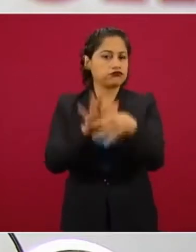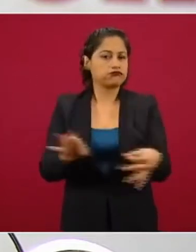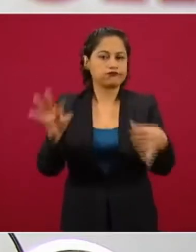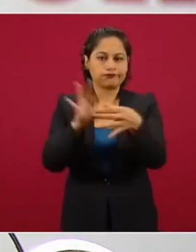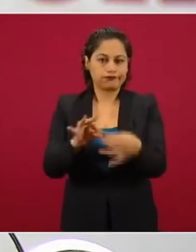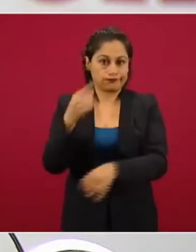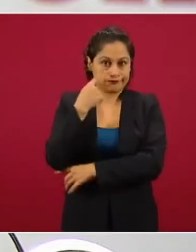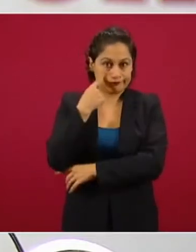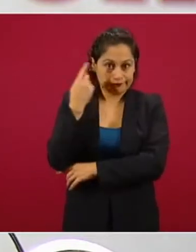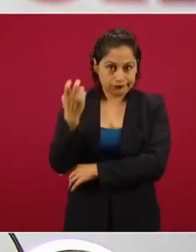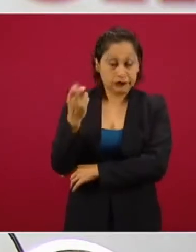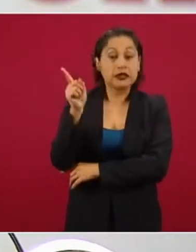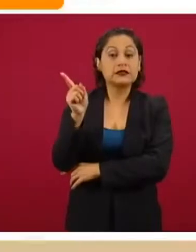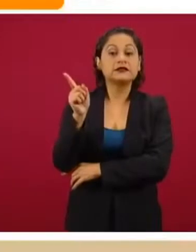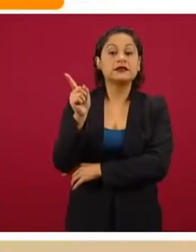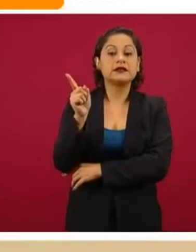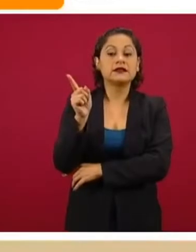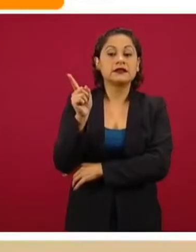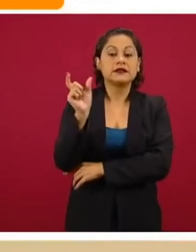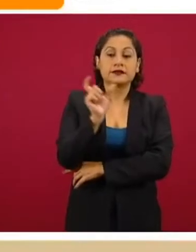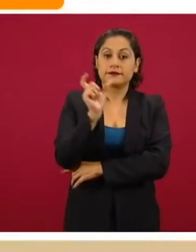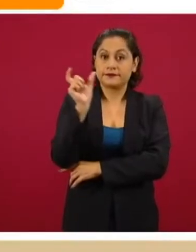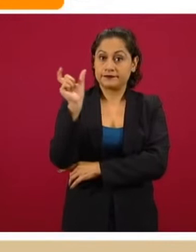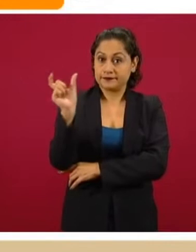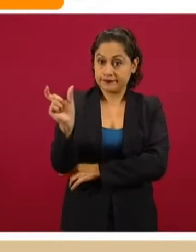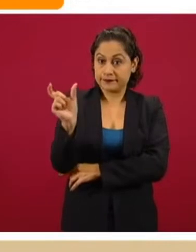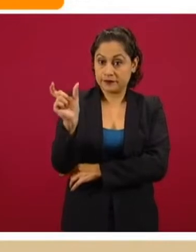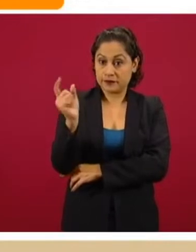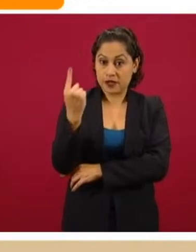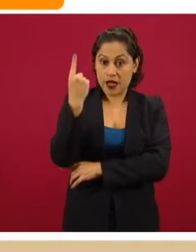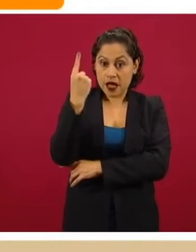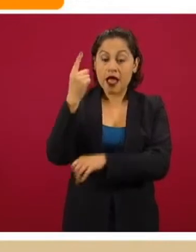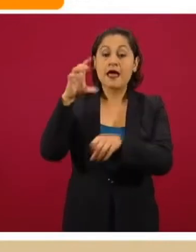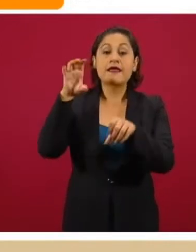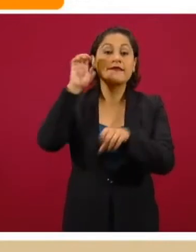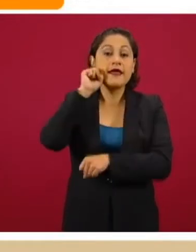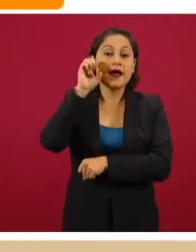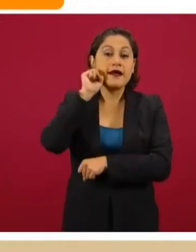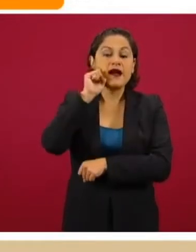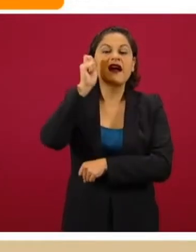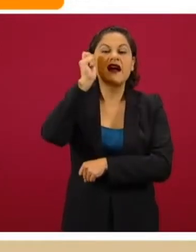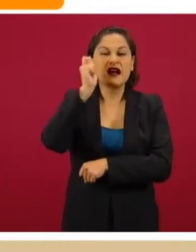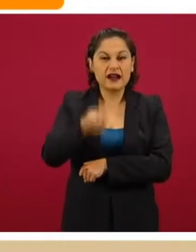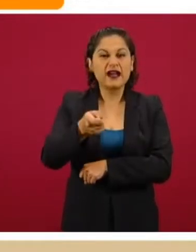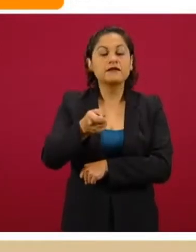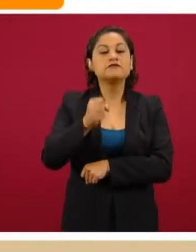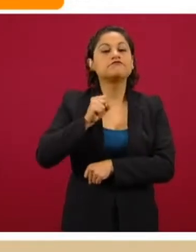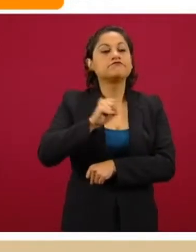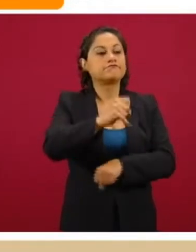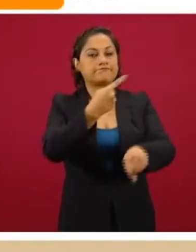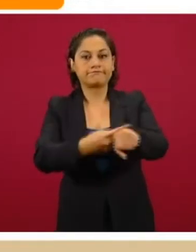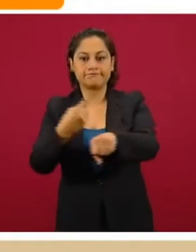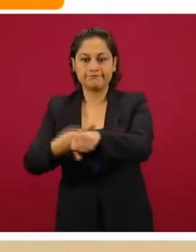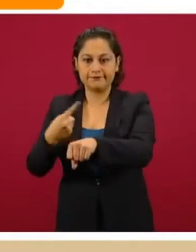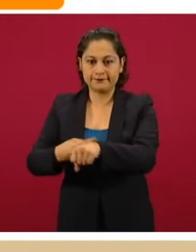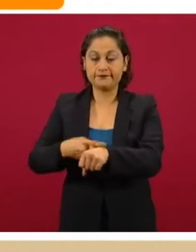la casilla en naranja del lado derecho de la diapositiva es el porcentaje de positividad, y se ve también esta línea naranja